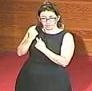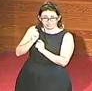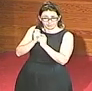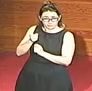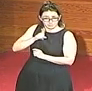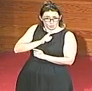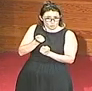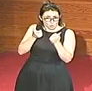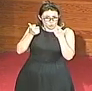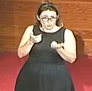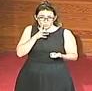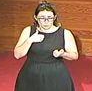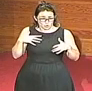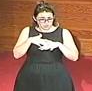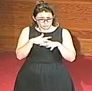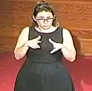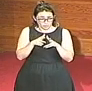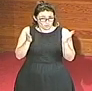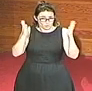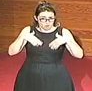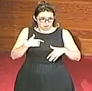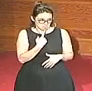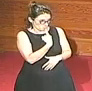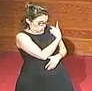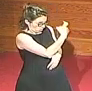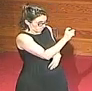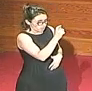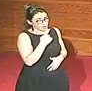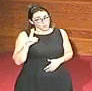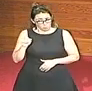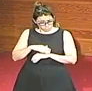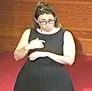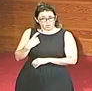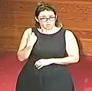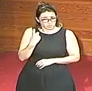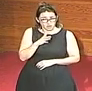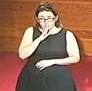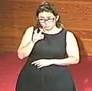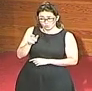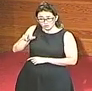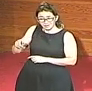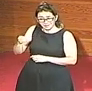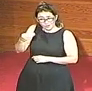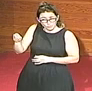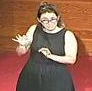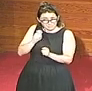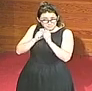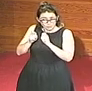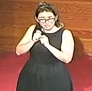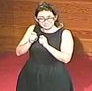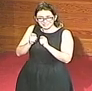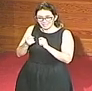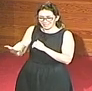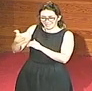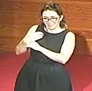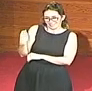yo no tengo redes sociales. Digo, ni falta que te hacen. Dice, no, no, perdona, me hacen mucha falta porque los periodistas jovencitos que están en las redacciones no recurren a